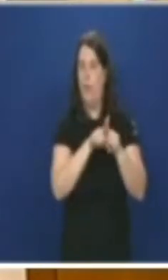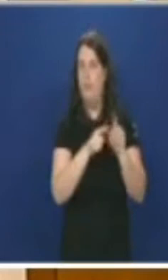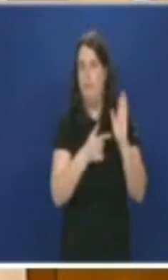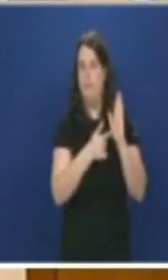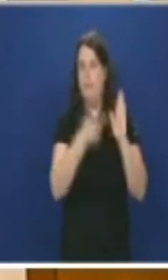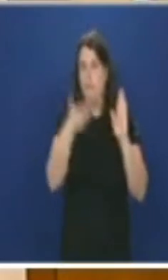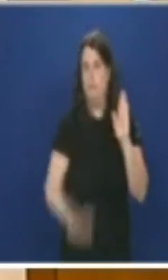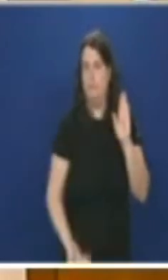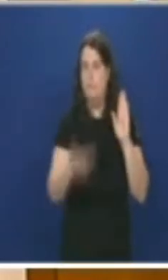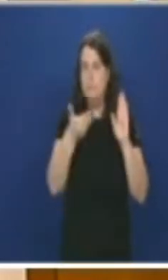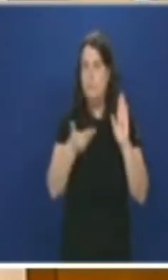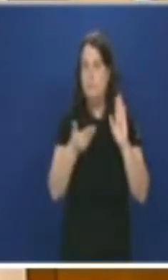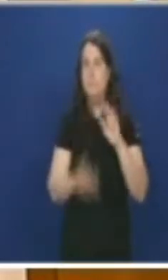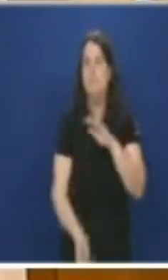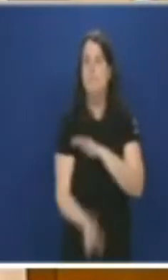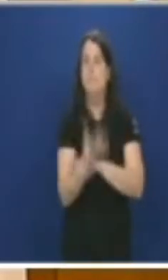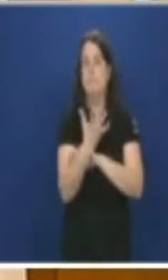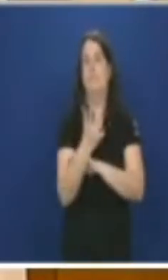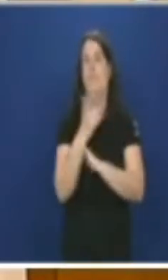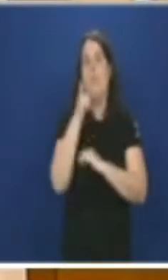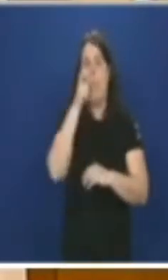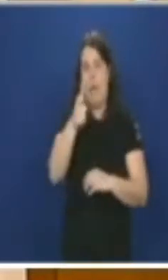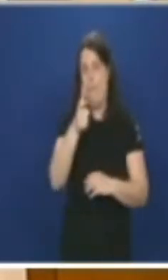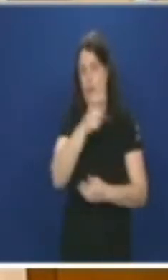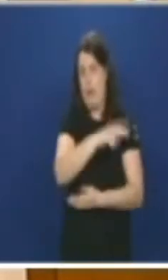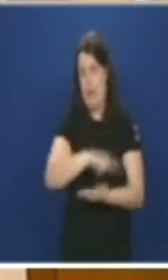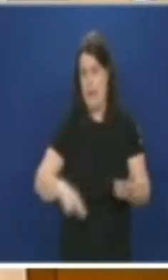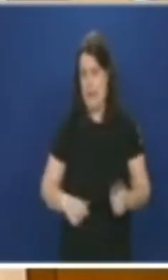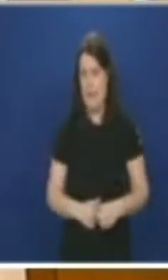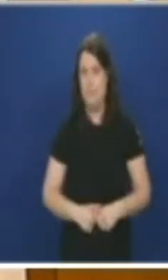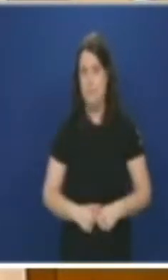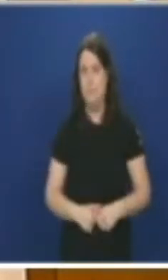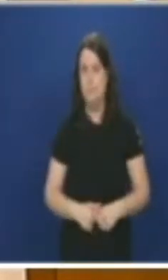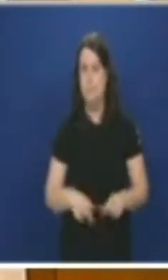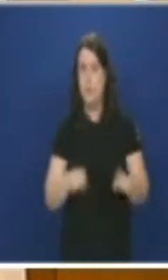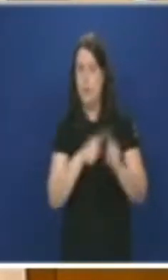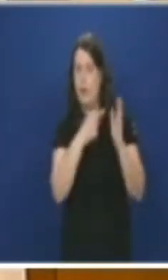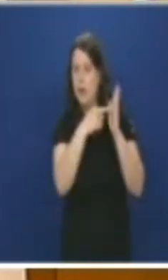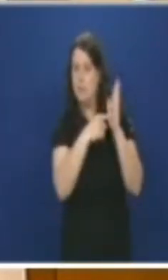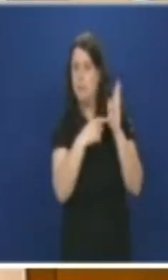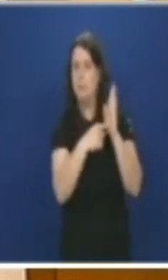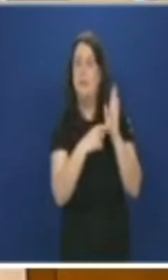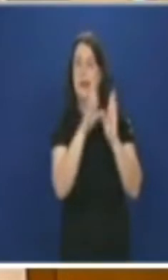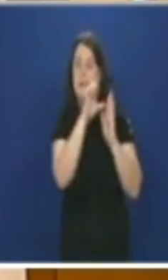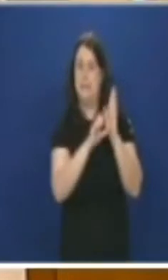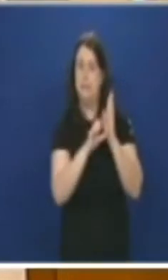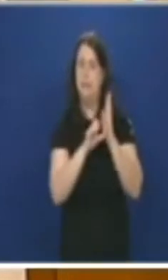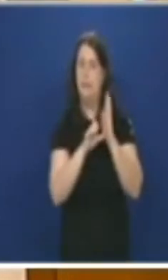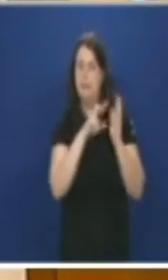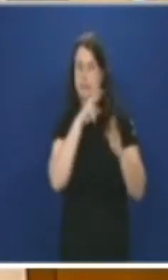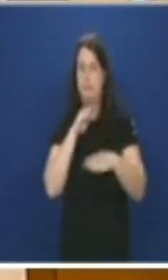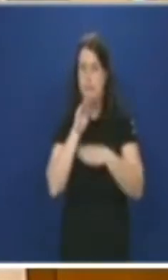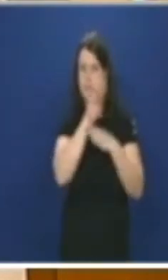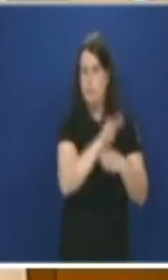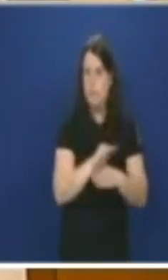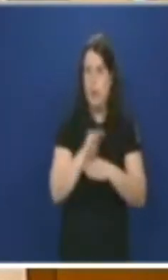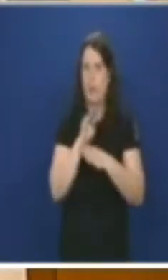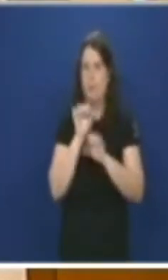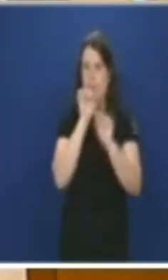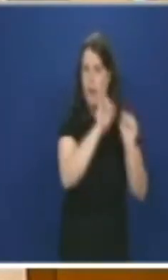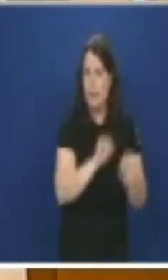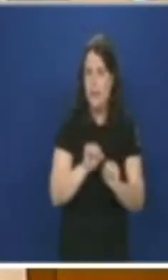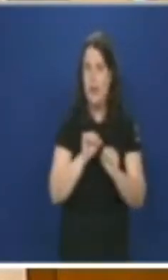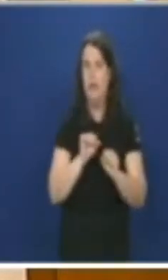é fillo do pobo galego. Esa paternidade que todos os galegos e galegas compartimos